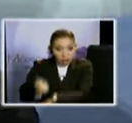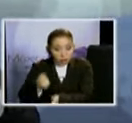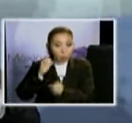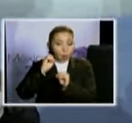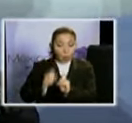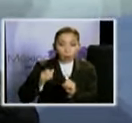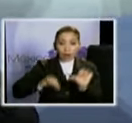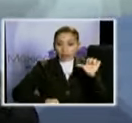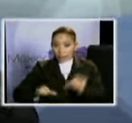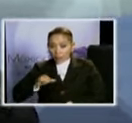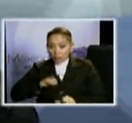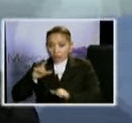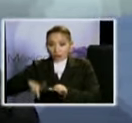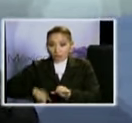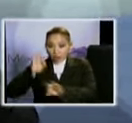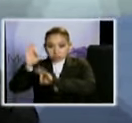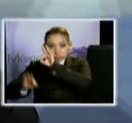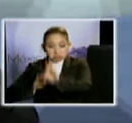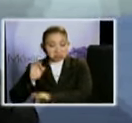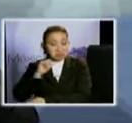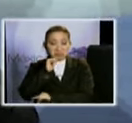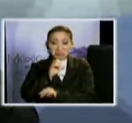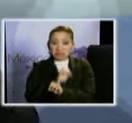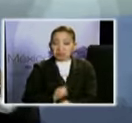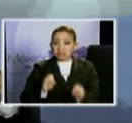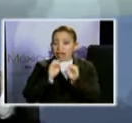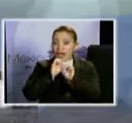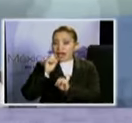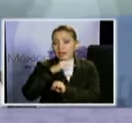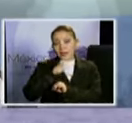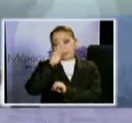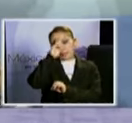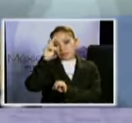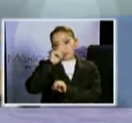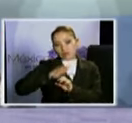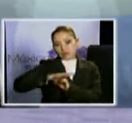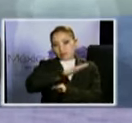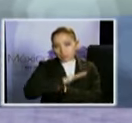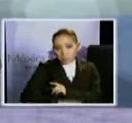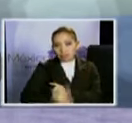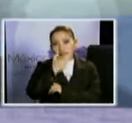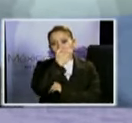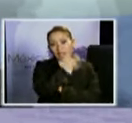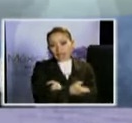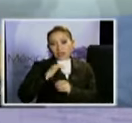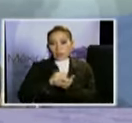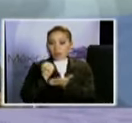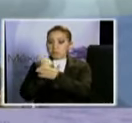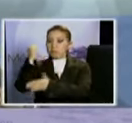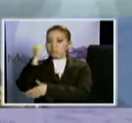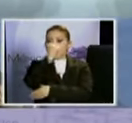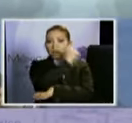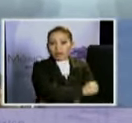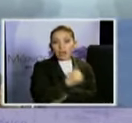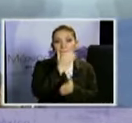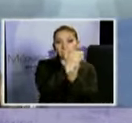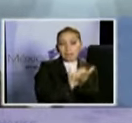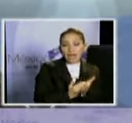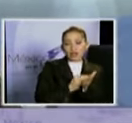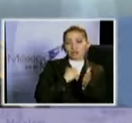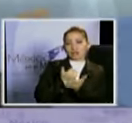con políticas públicas adecuadas y, a final de cuentas, en el peor escenario, el modelo genera más estigmatización, menos políticas públicas de